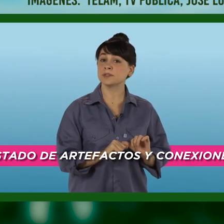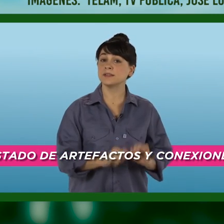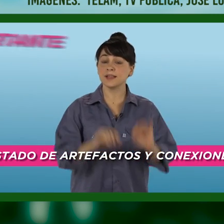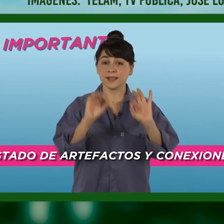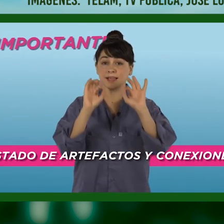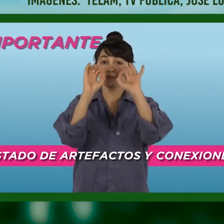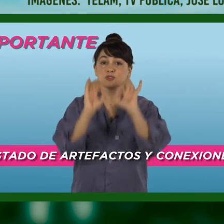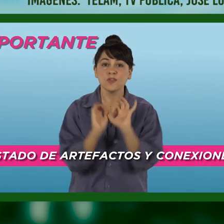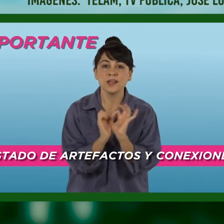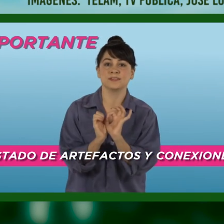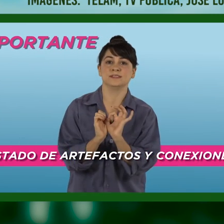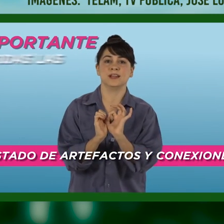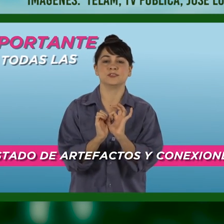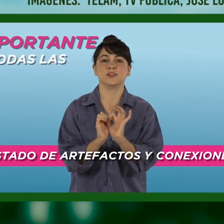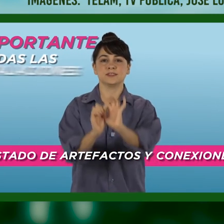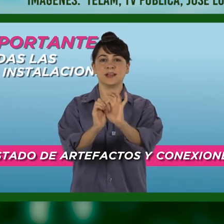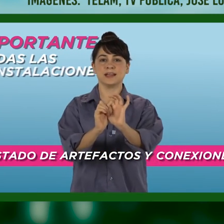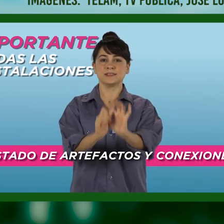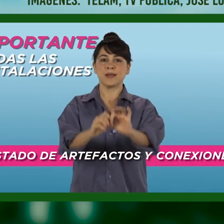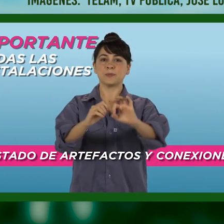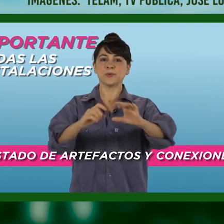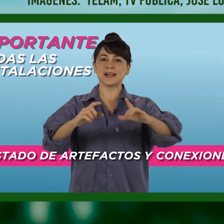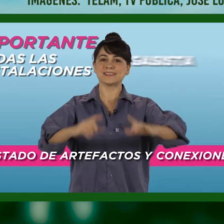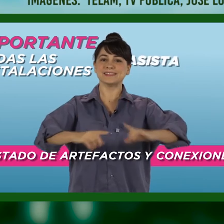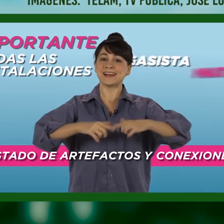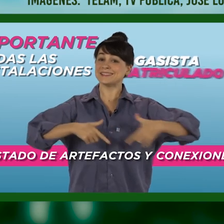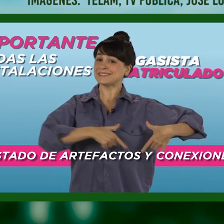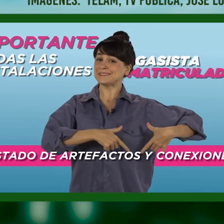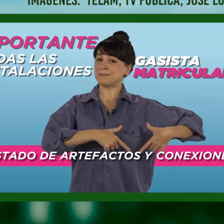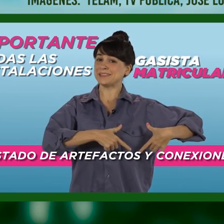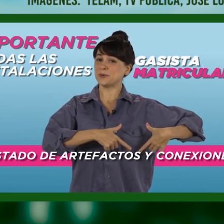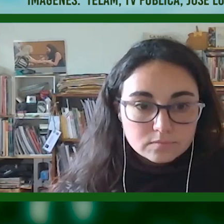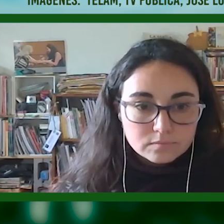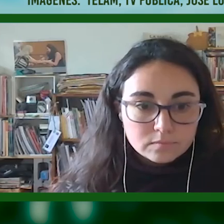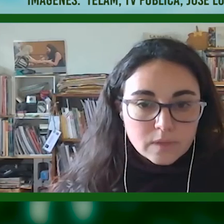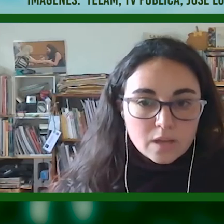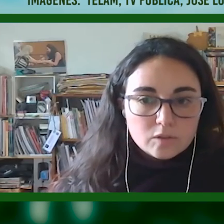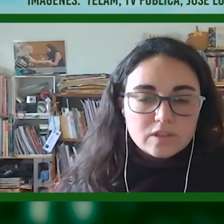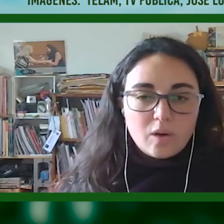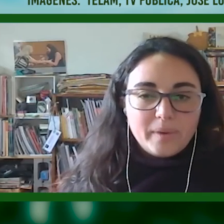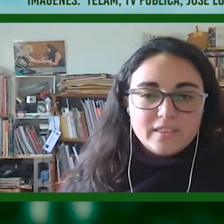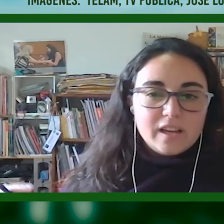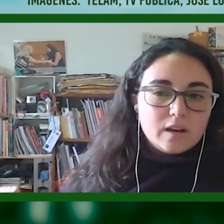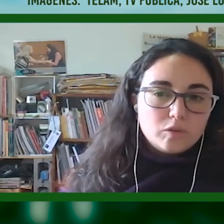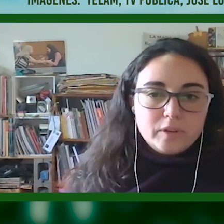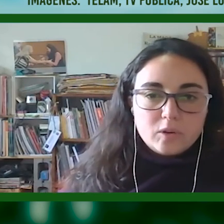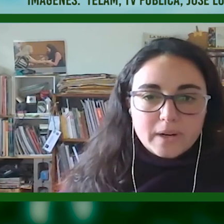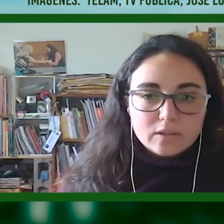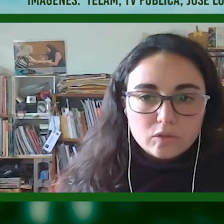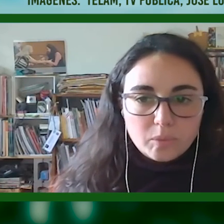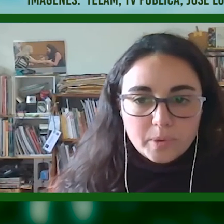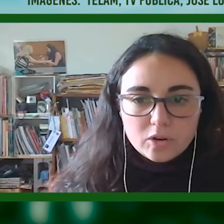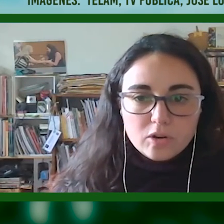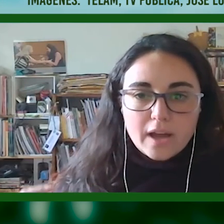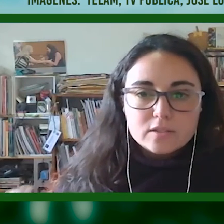a permitir su sustentabilidad en al menos los próximos 10 años. Es fuerte. O sea, aumenta el cargo fijo